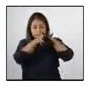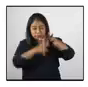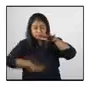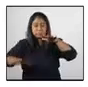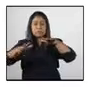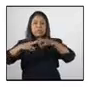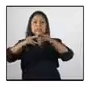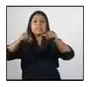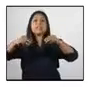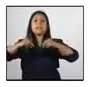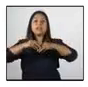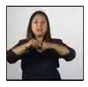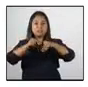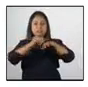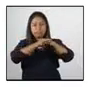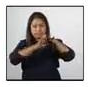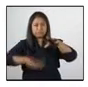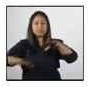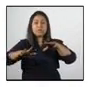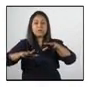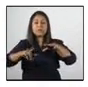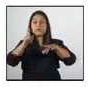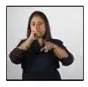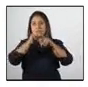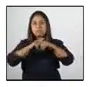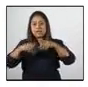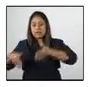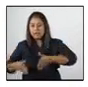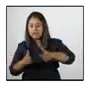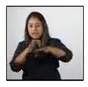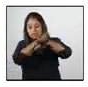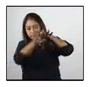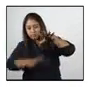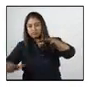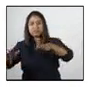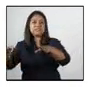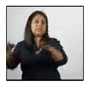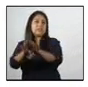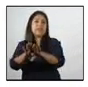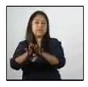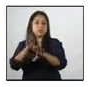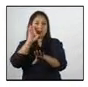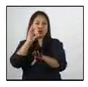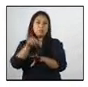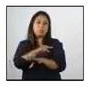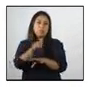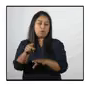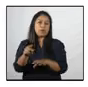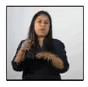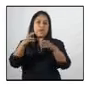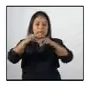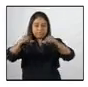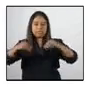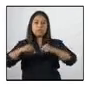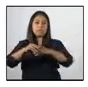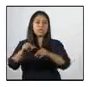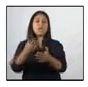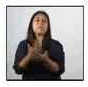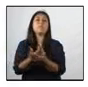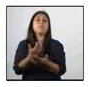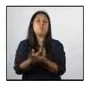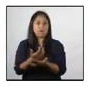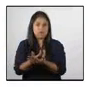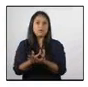de y bloqueos de carreteras por producto de que las la tierra tenga sobre